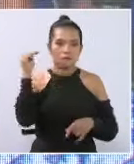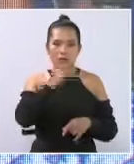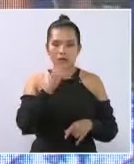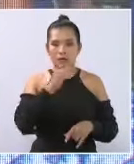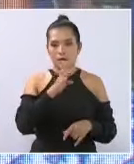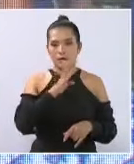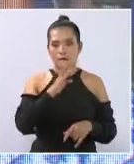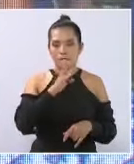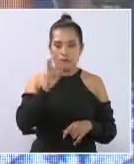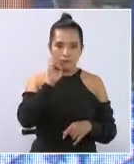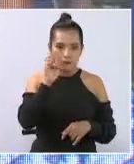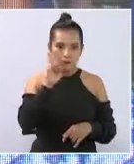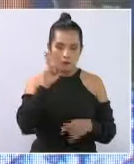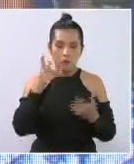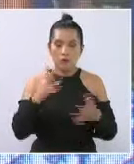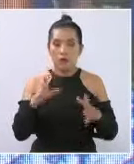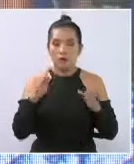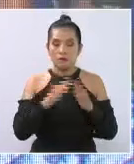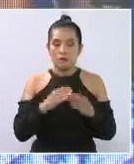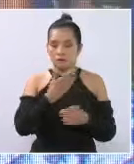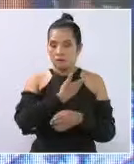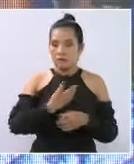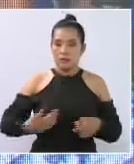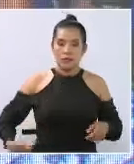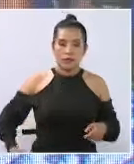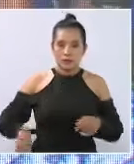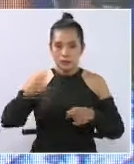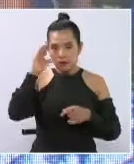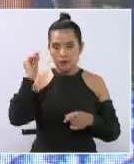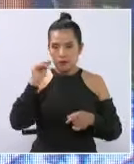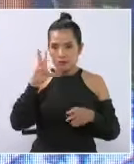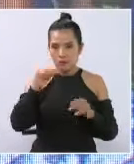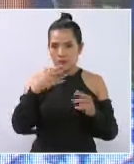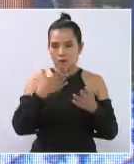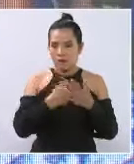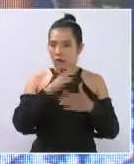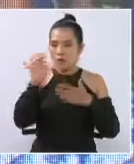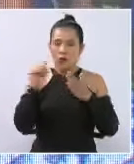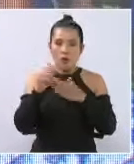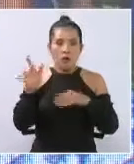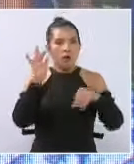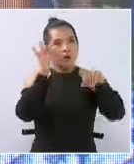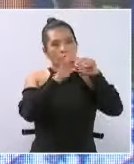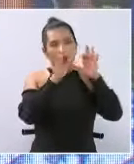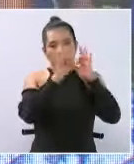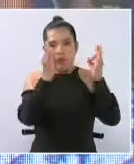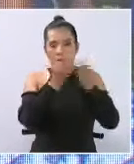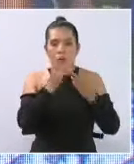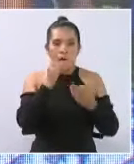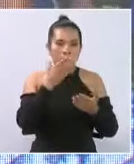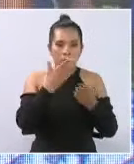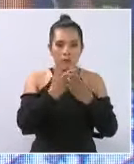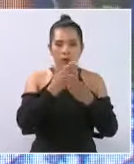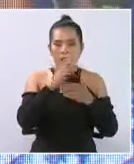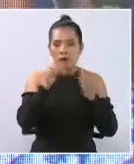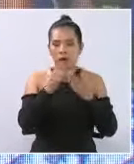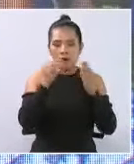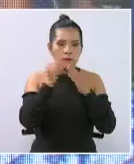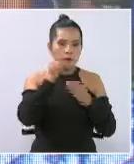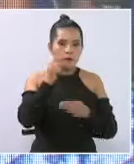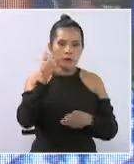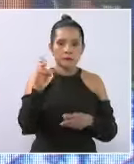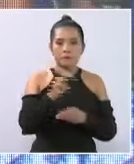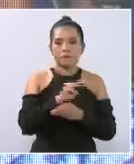que el presidente no merece que se metan con la familia y de hecho ha sido tácita en su